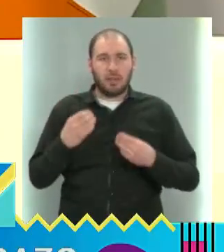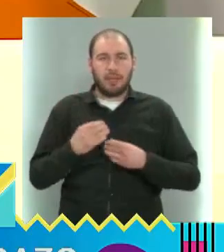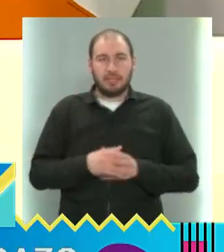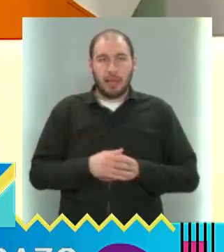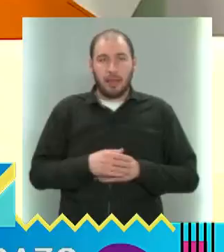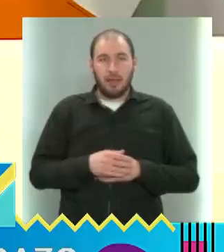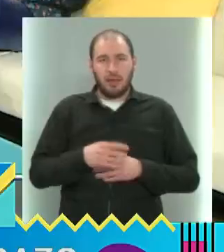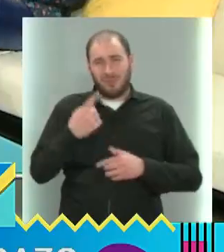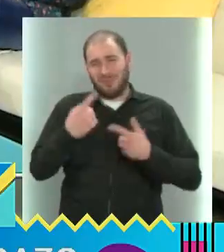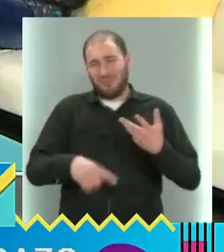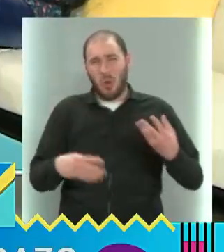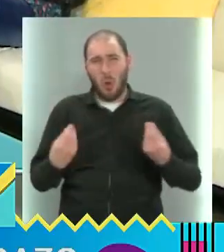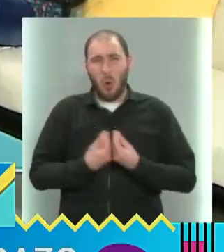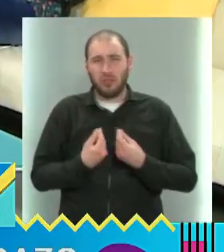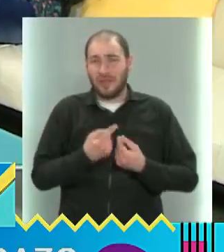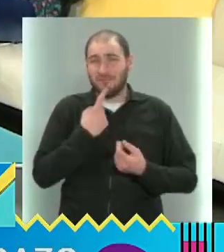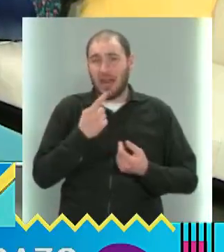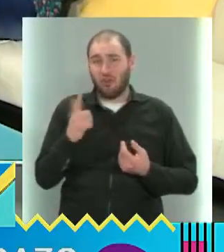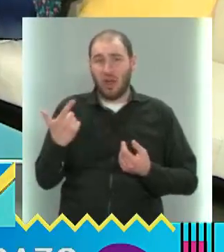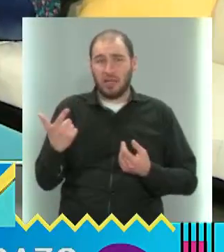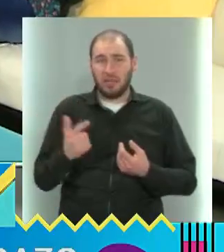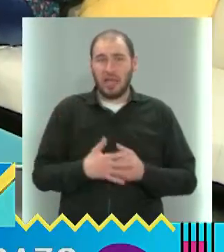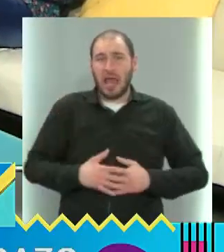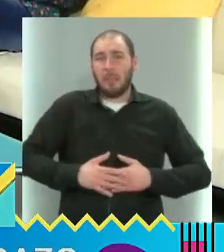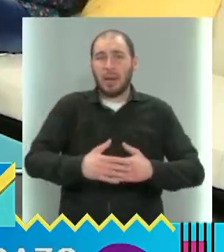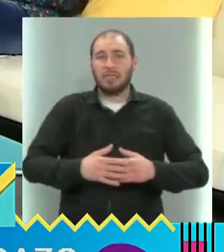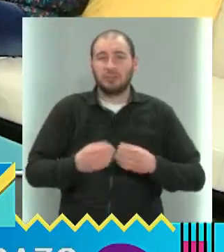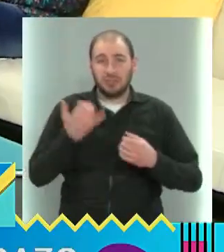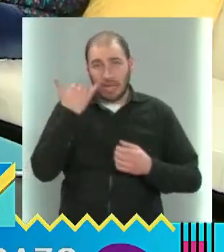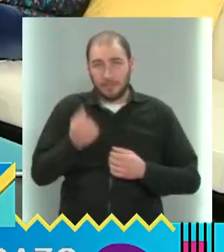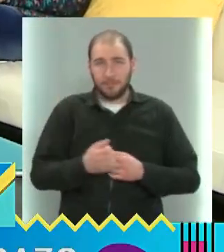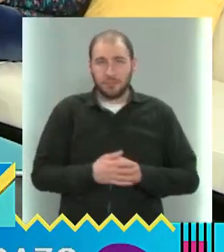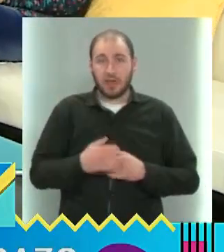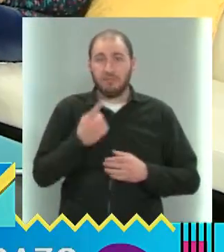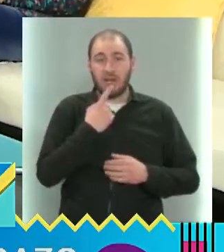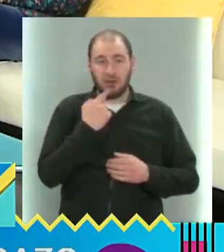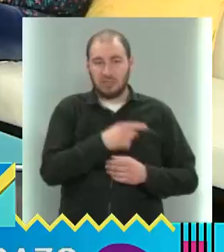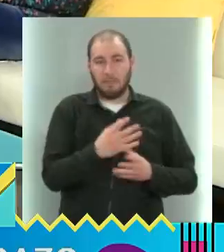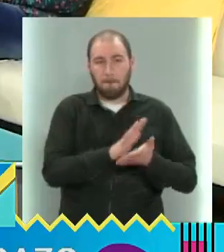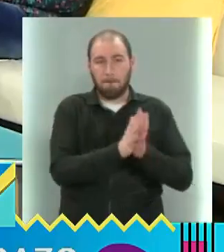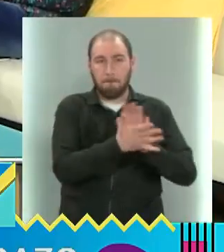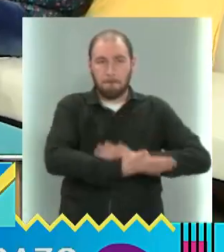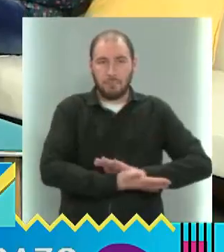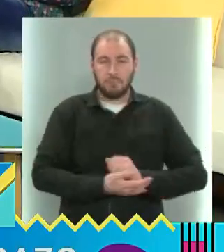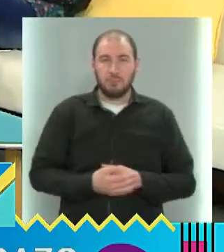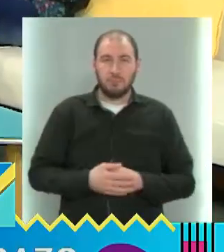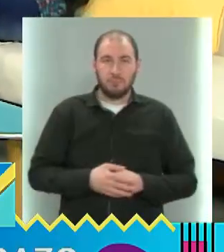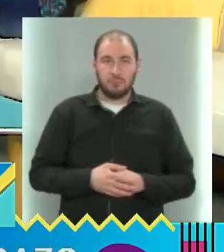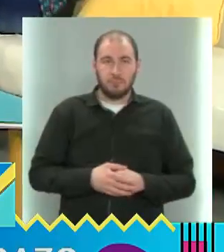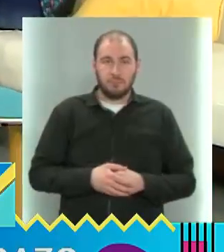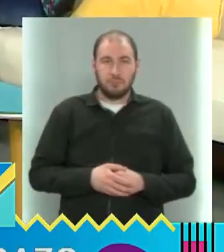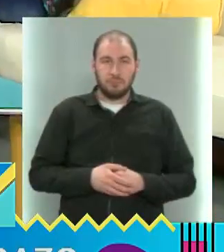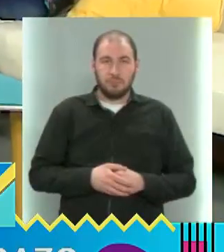que en muchísimos casos no hay varón, digamos. El embarazo se ha producido y ese varón está ausente de la decisión, ¿sí?